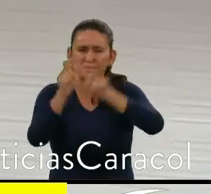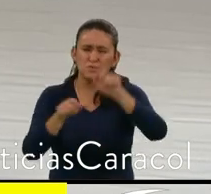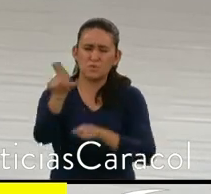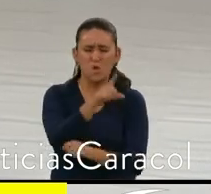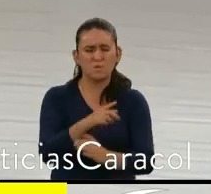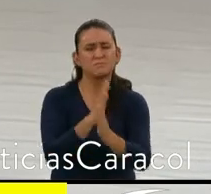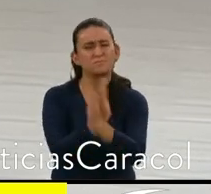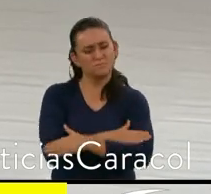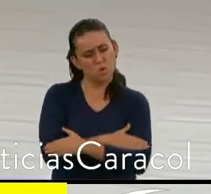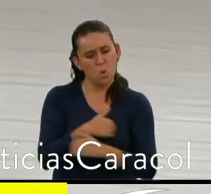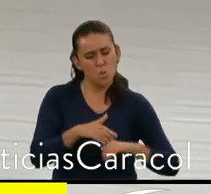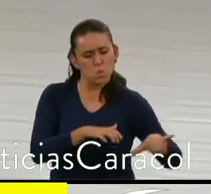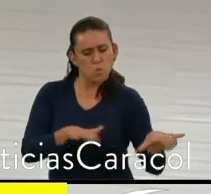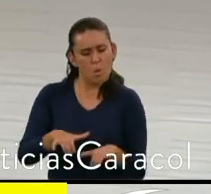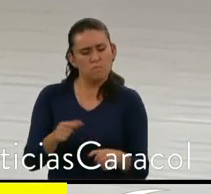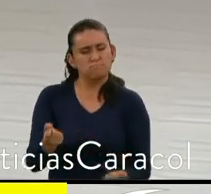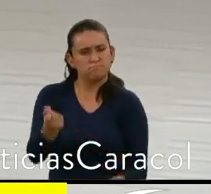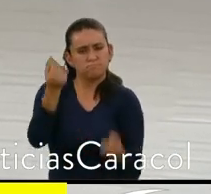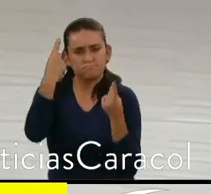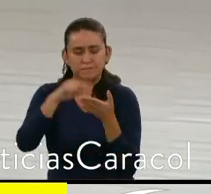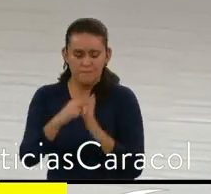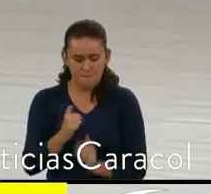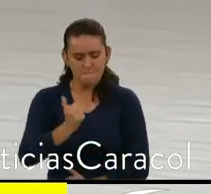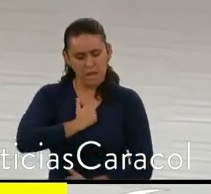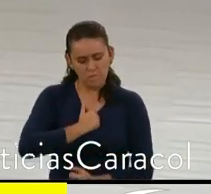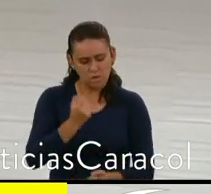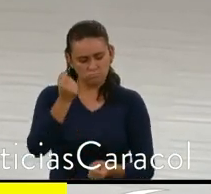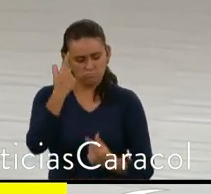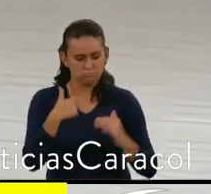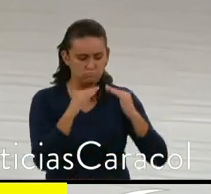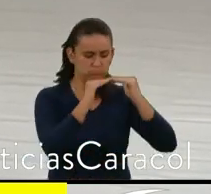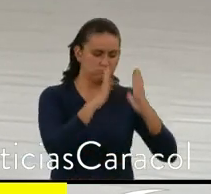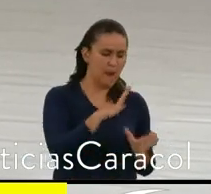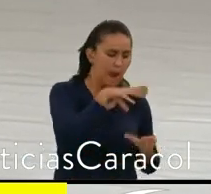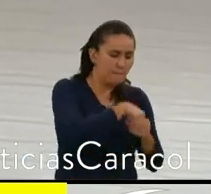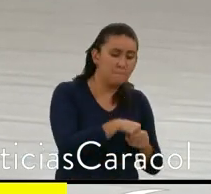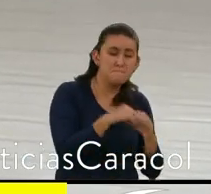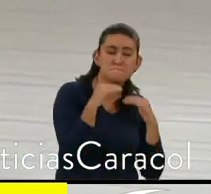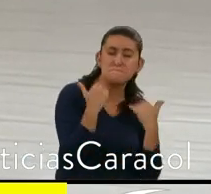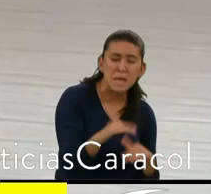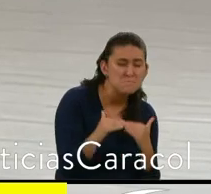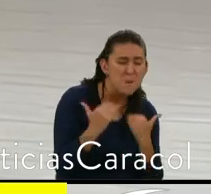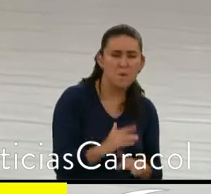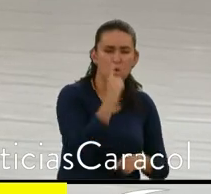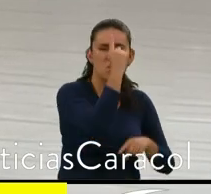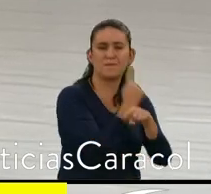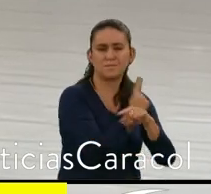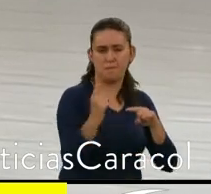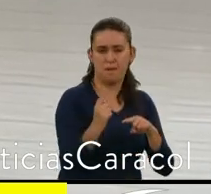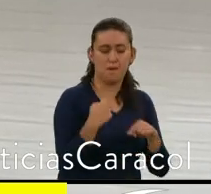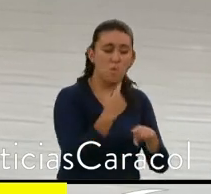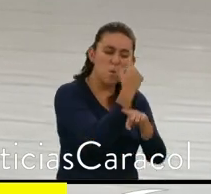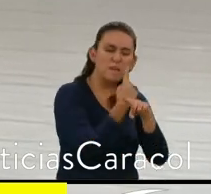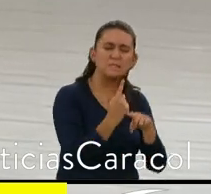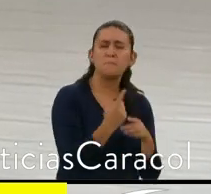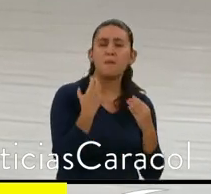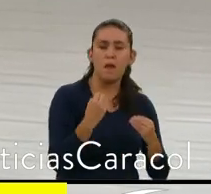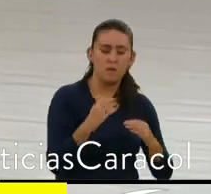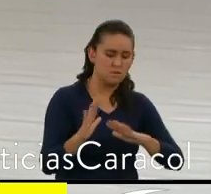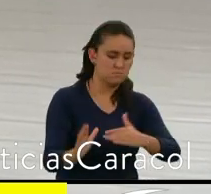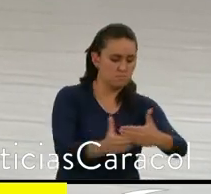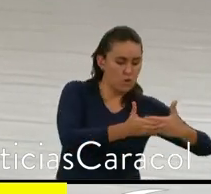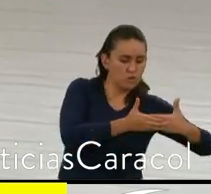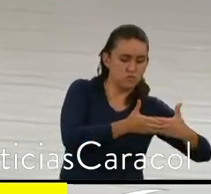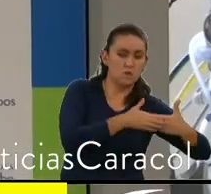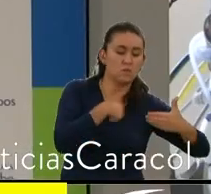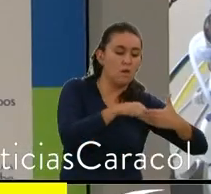de un aislamiento voluntario mínimo de una semana, con el fin de proteger a la población de